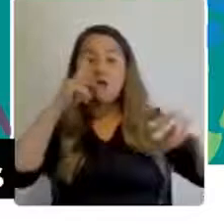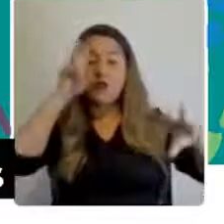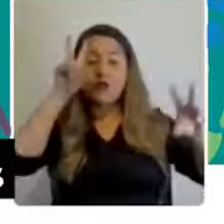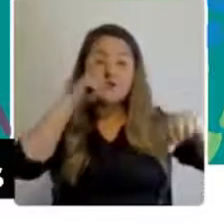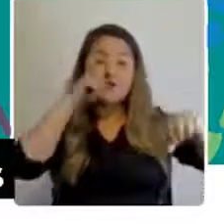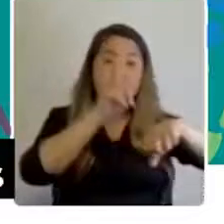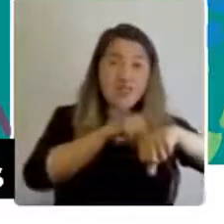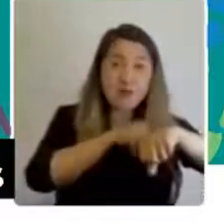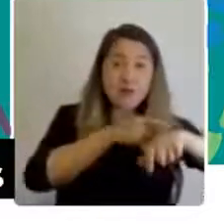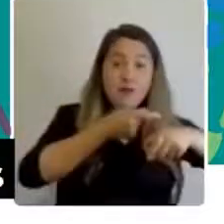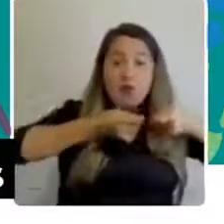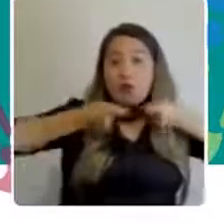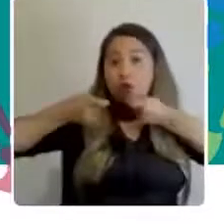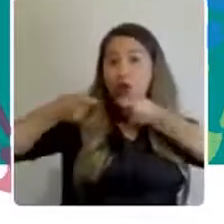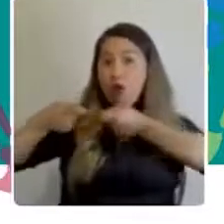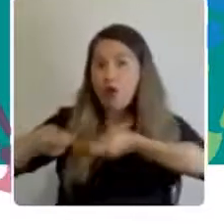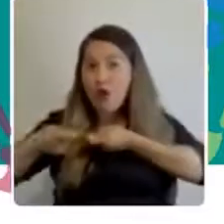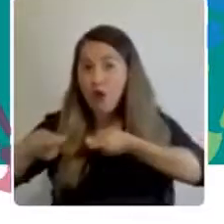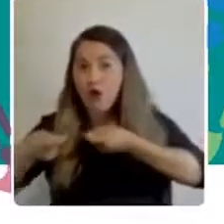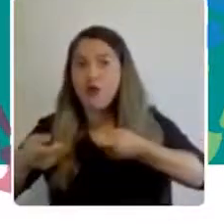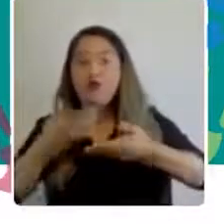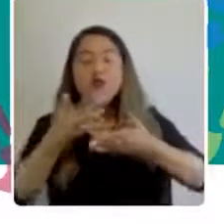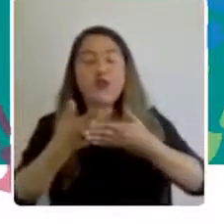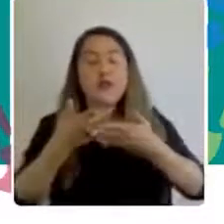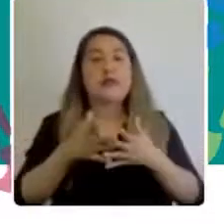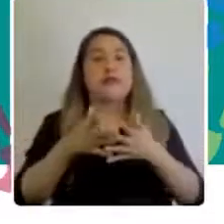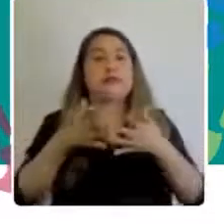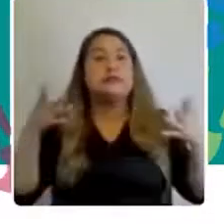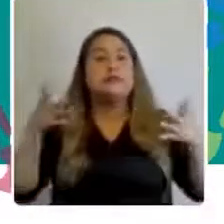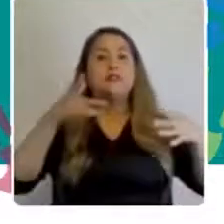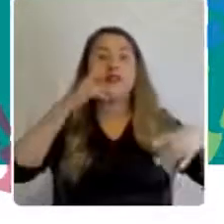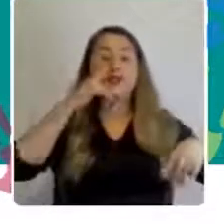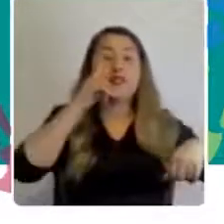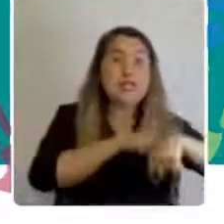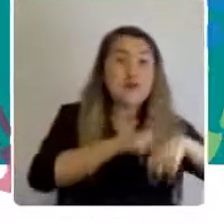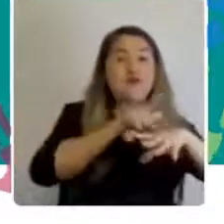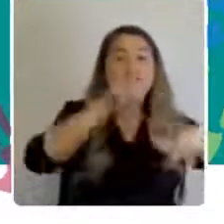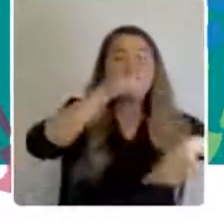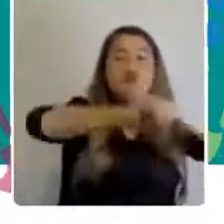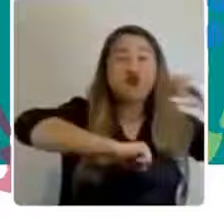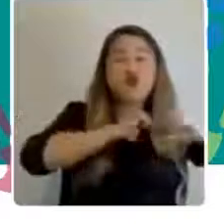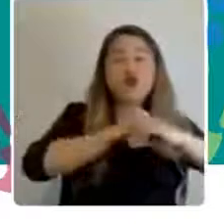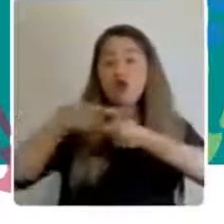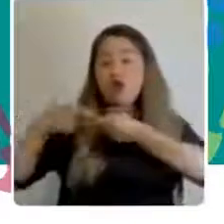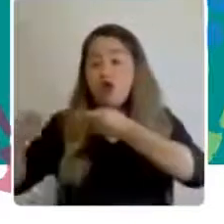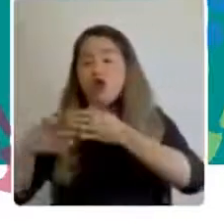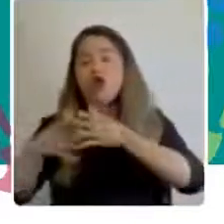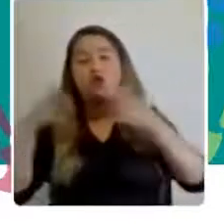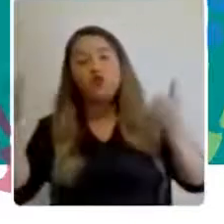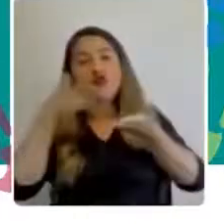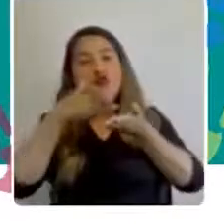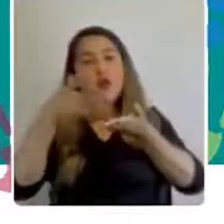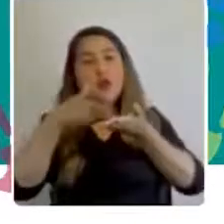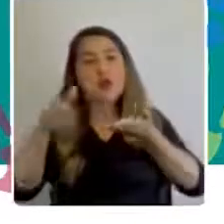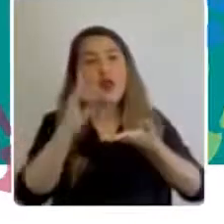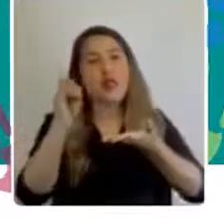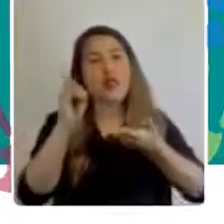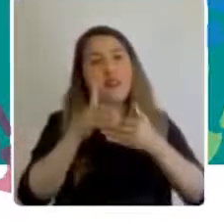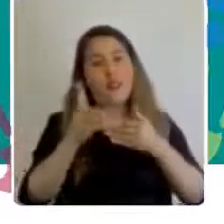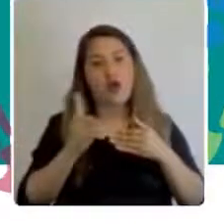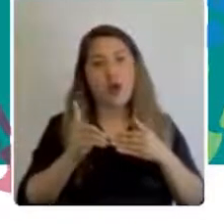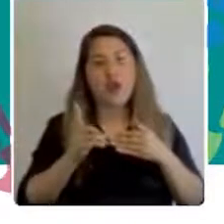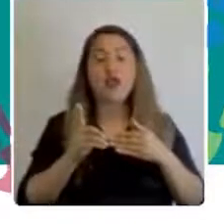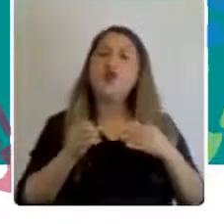costos, tiempo que se mide en muchos años y costos que se miden en muchos miles de millones de dólares. Me impresiona en lo personal la cantidad de